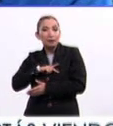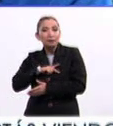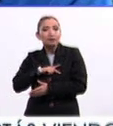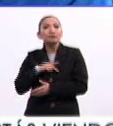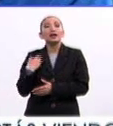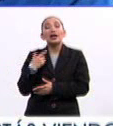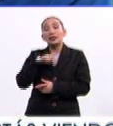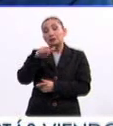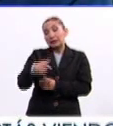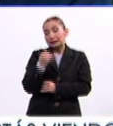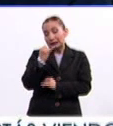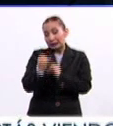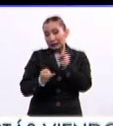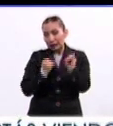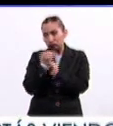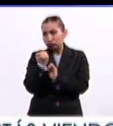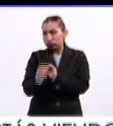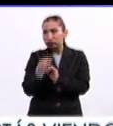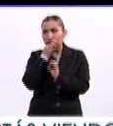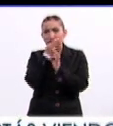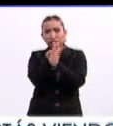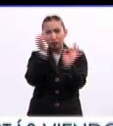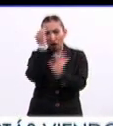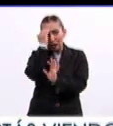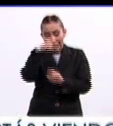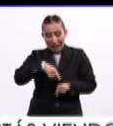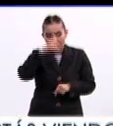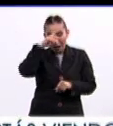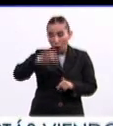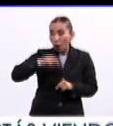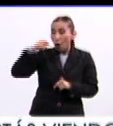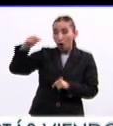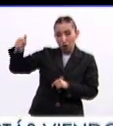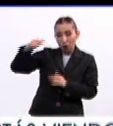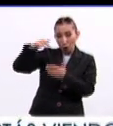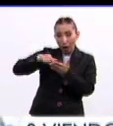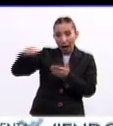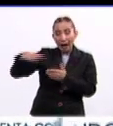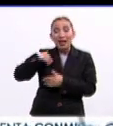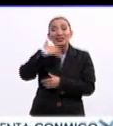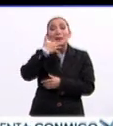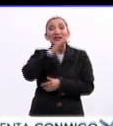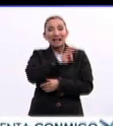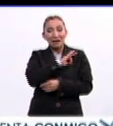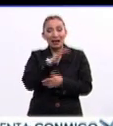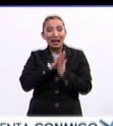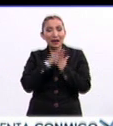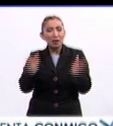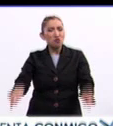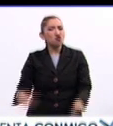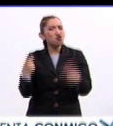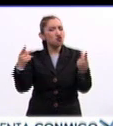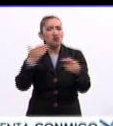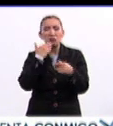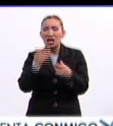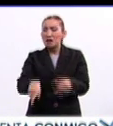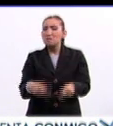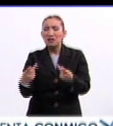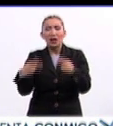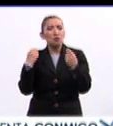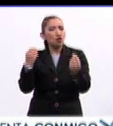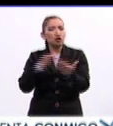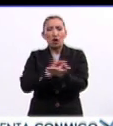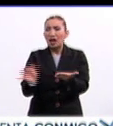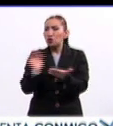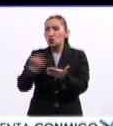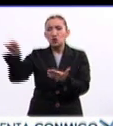y tan conocida fuera de México, Las Trampas de la Fe se vendieron muy bien, bueno, se leyeron mucho en